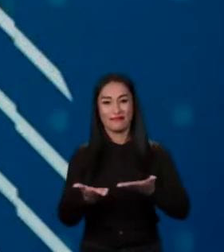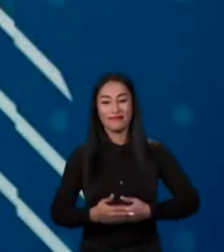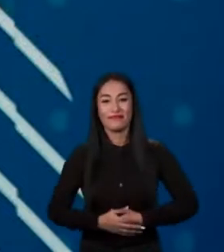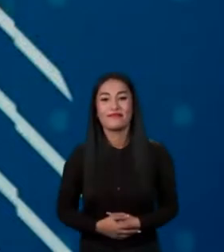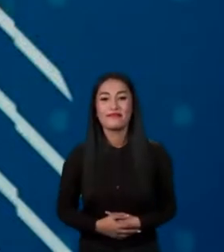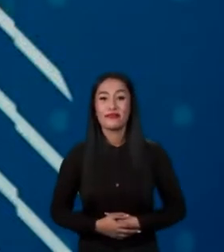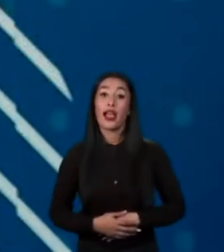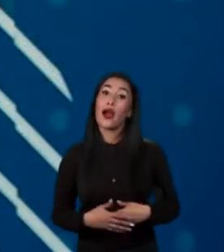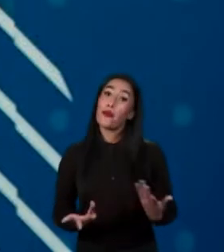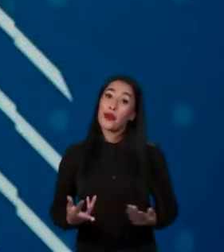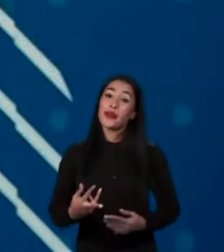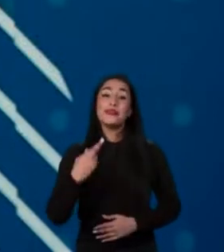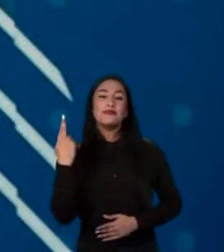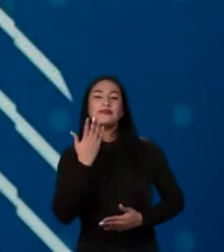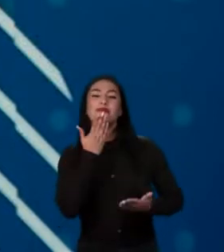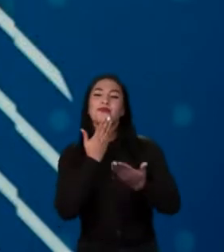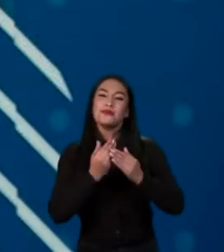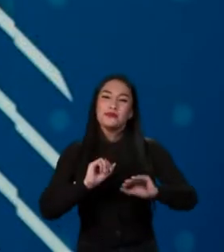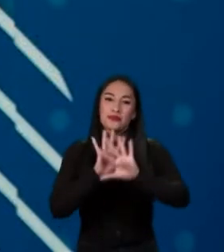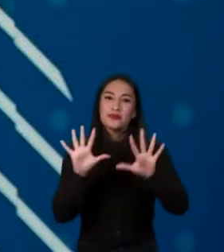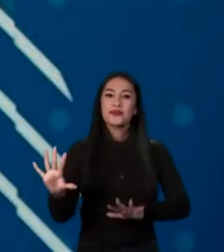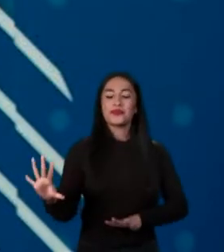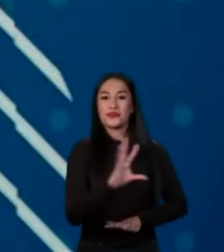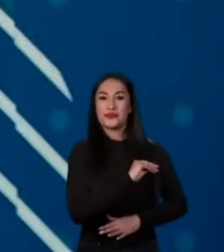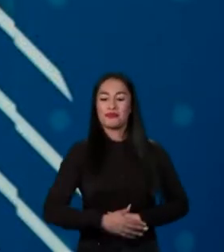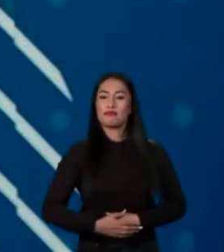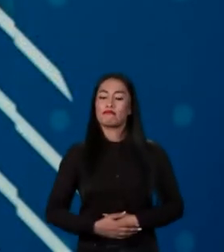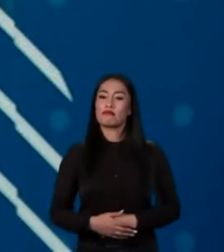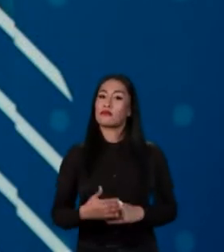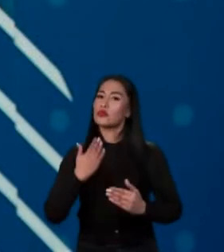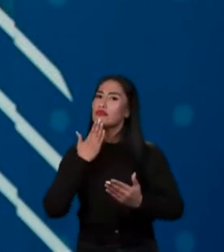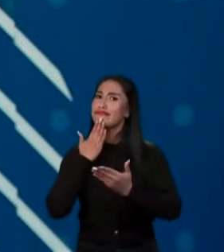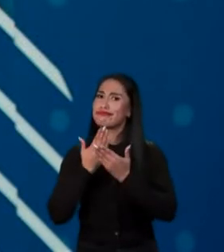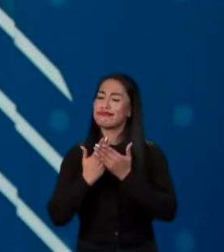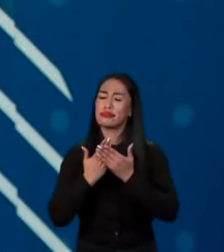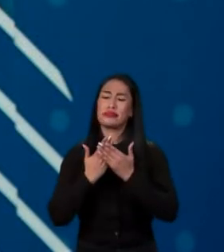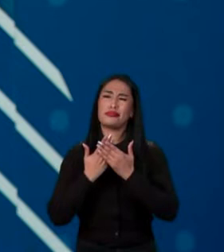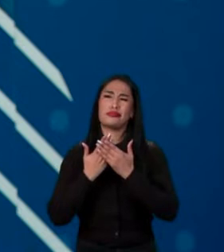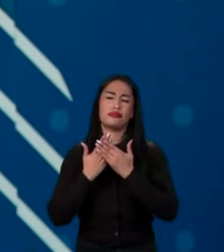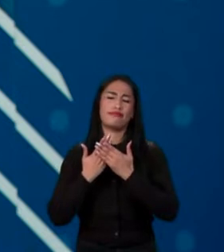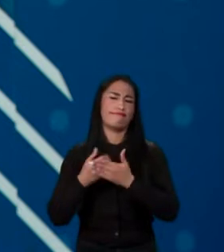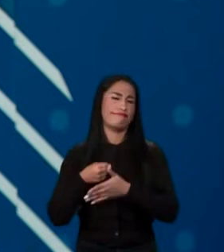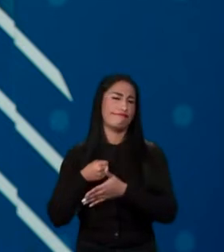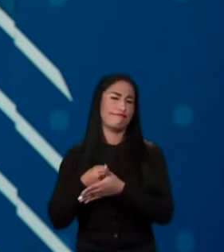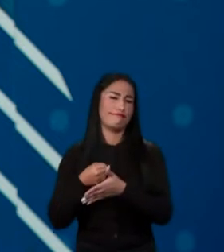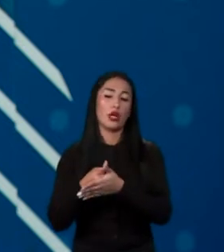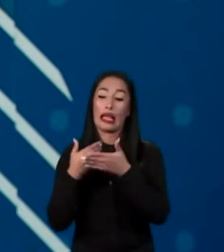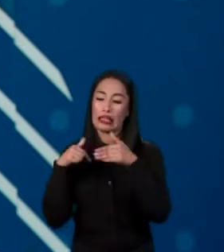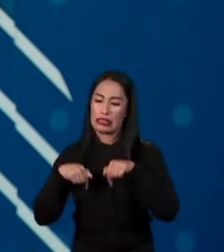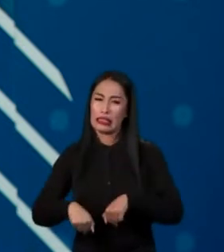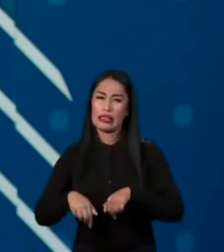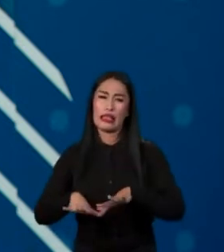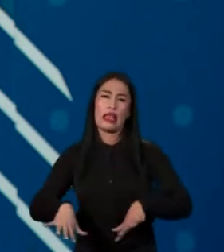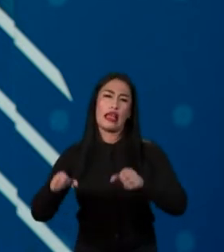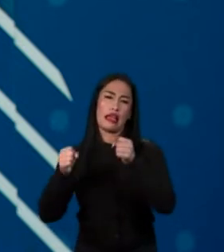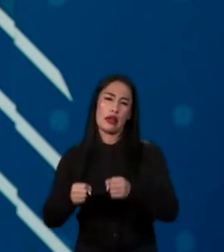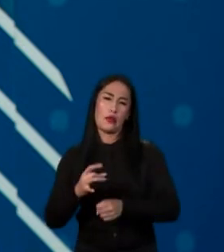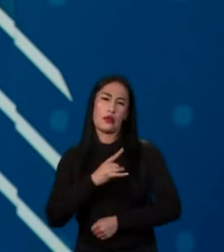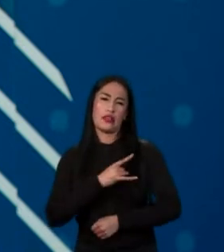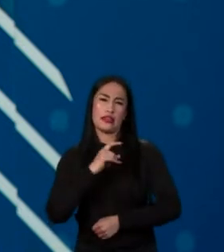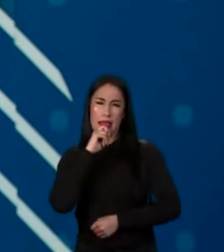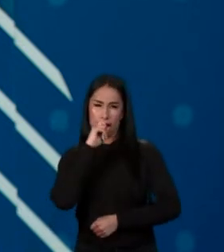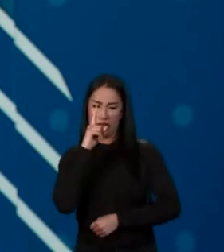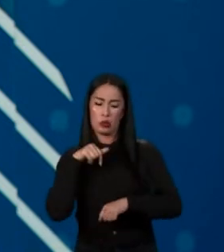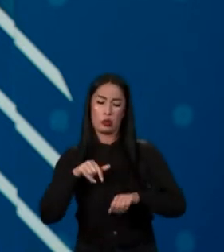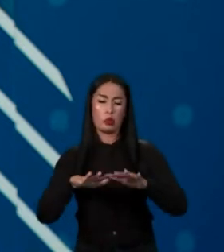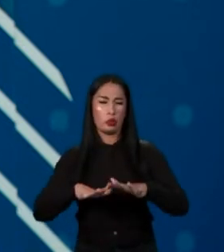muy buenos días para todos un agradecimiento insisto a la universidad javeriana por este espacio por